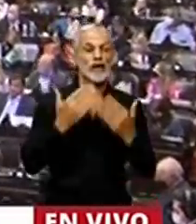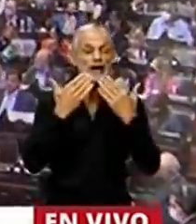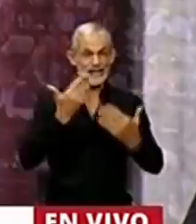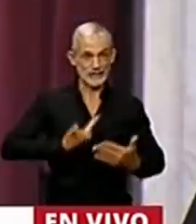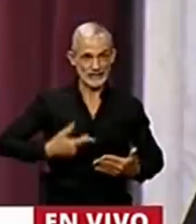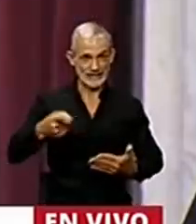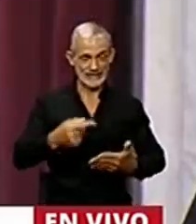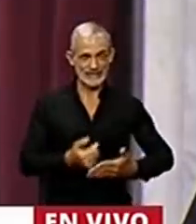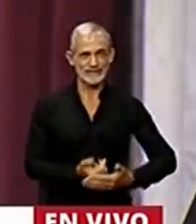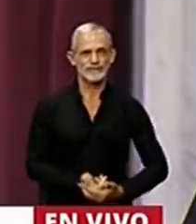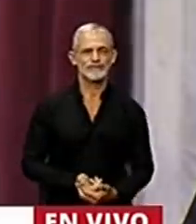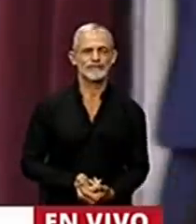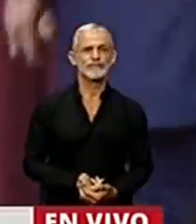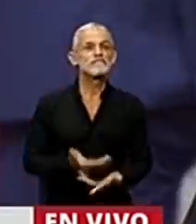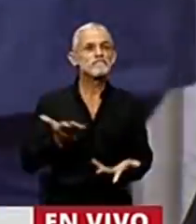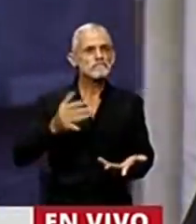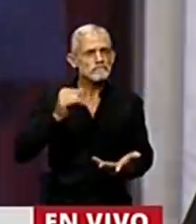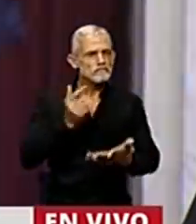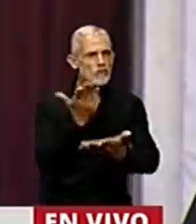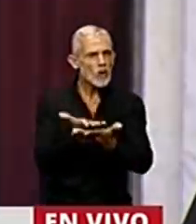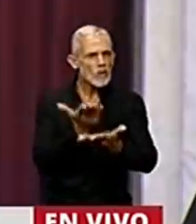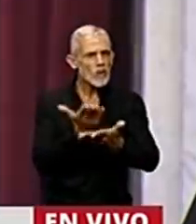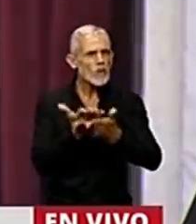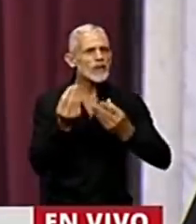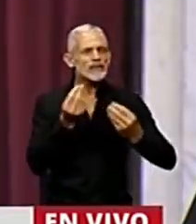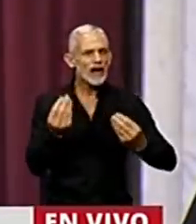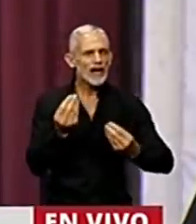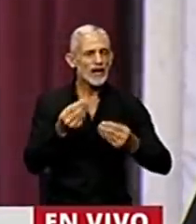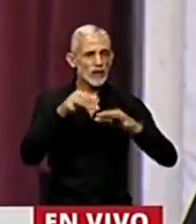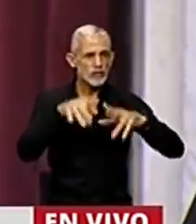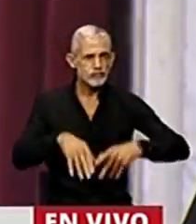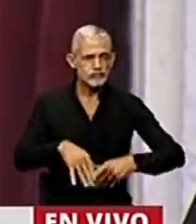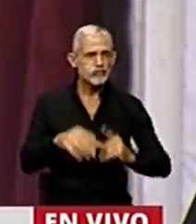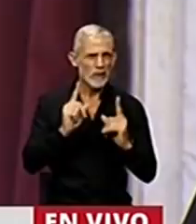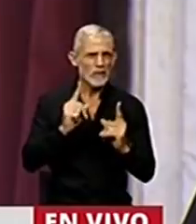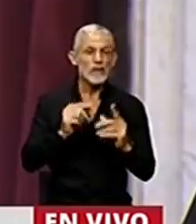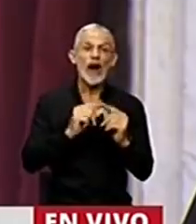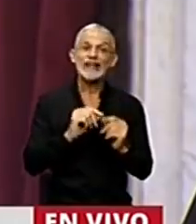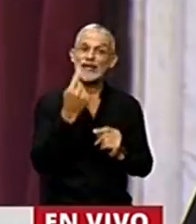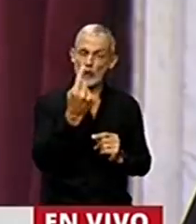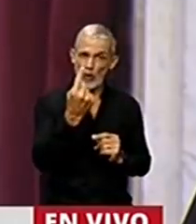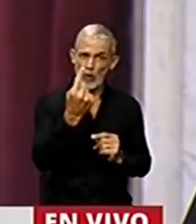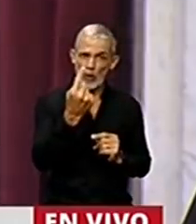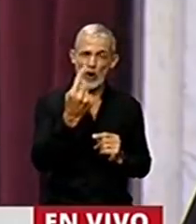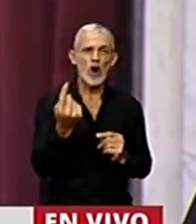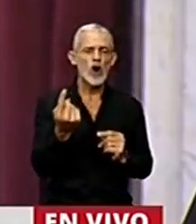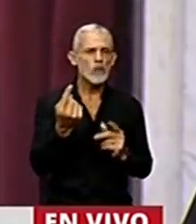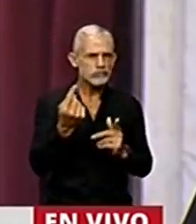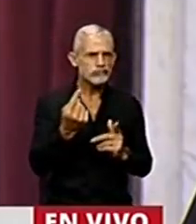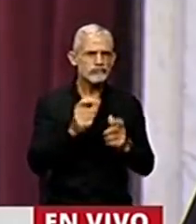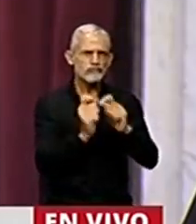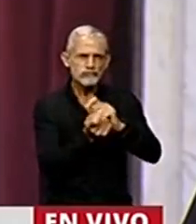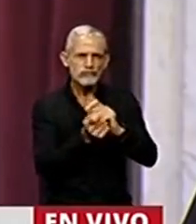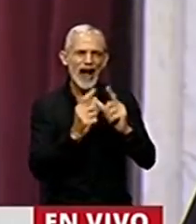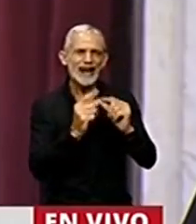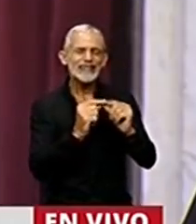Gracias, presidente. Sí, la propuesta es que quede redactado de la siguiente manera. Artículo 1, sustitúyase el